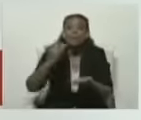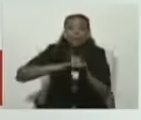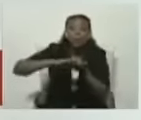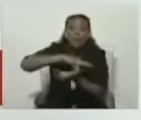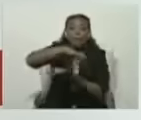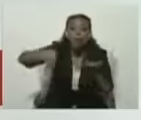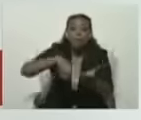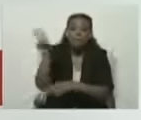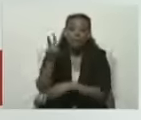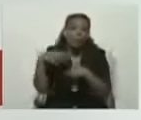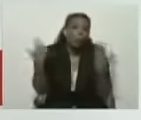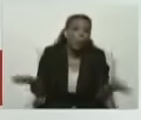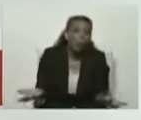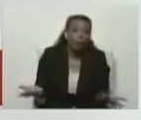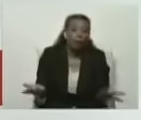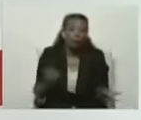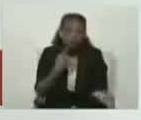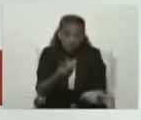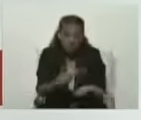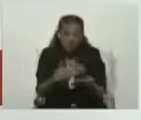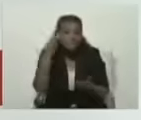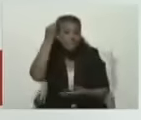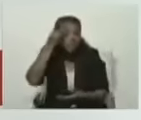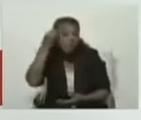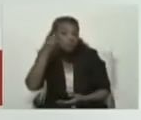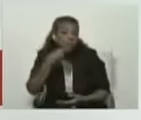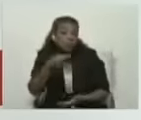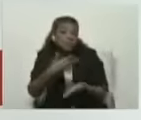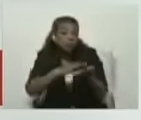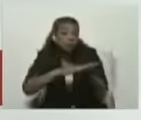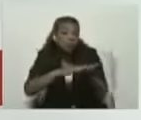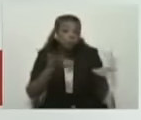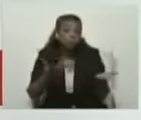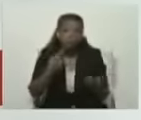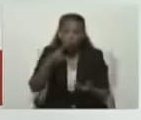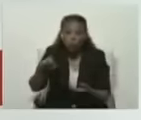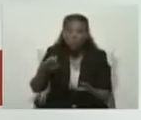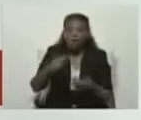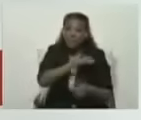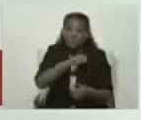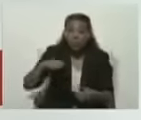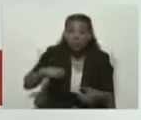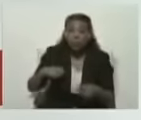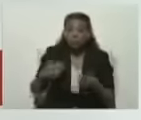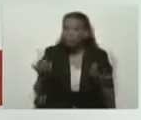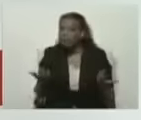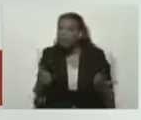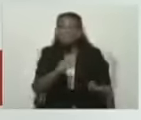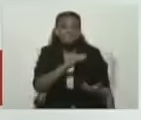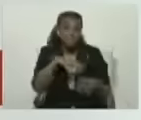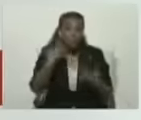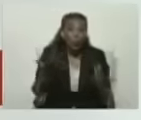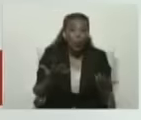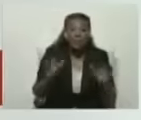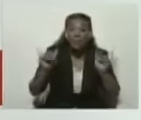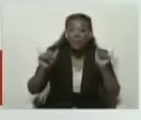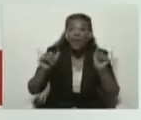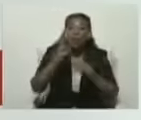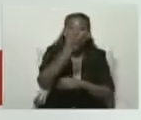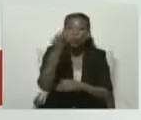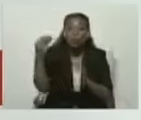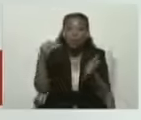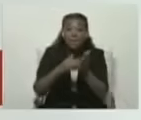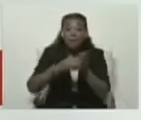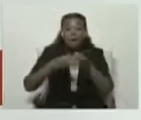¿Cuál? ¿Han dicho lo que pensarían hacer? ¿Han dicho lo de las privatizaciones? ¿Han dicho lo de despedir 400.000